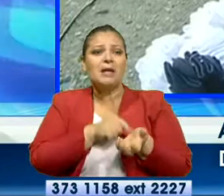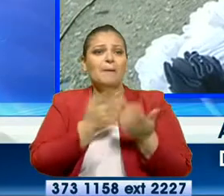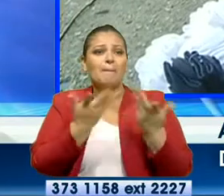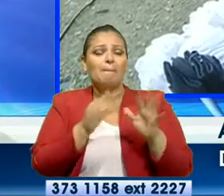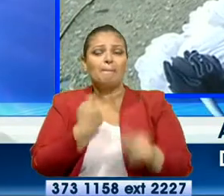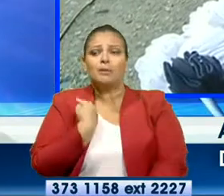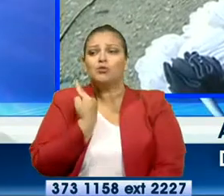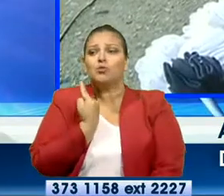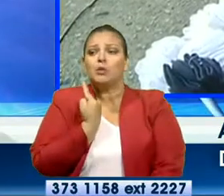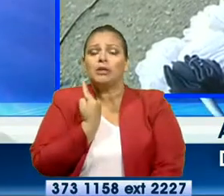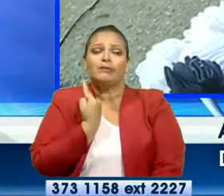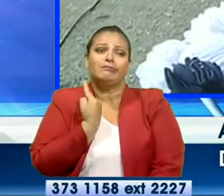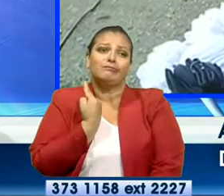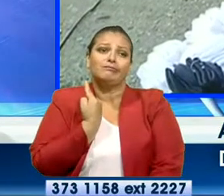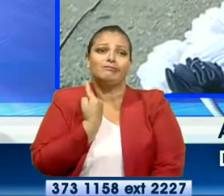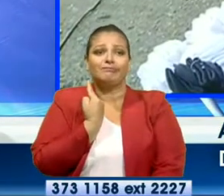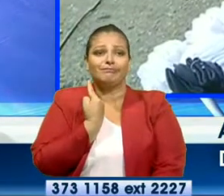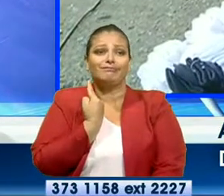bueno